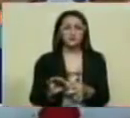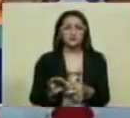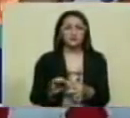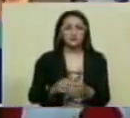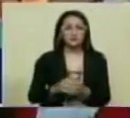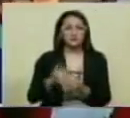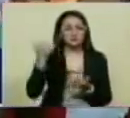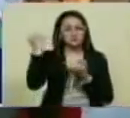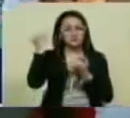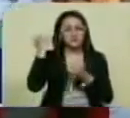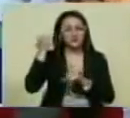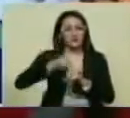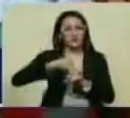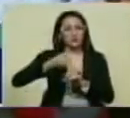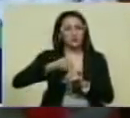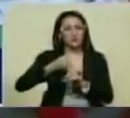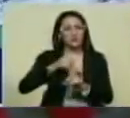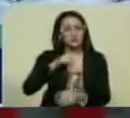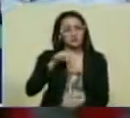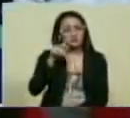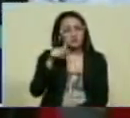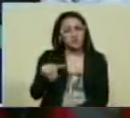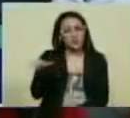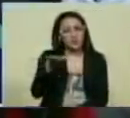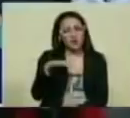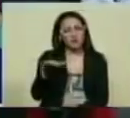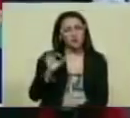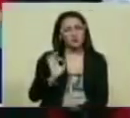criterios, la unidad de luchas de nuestros pueblos originarios.